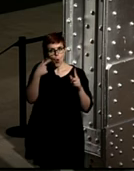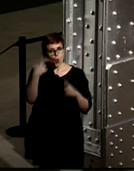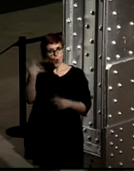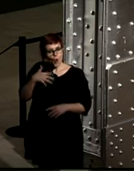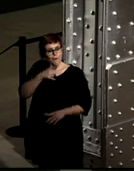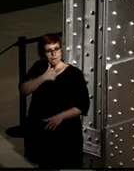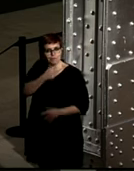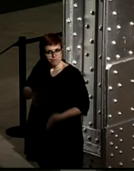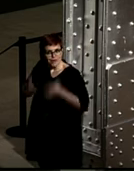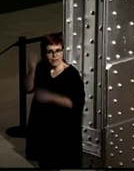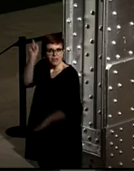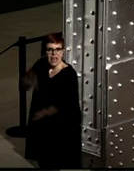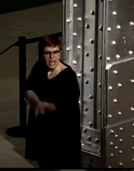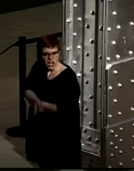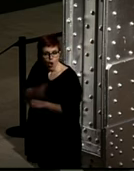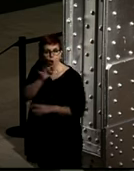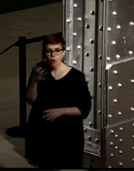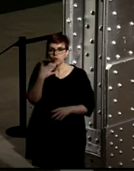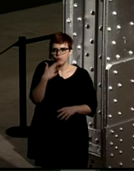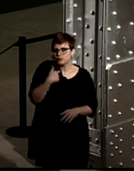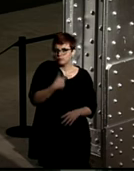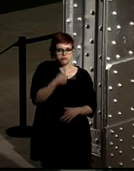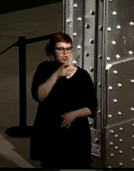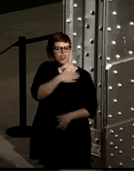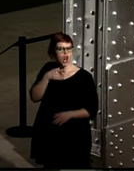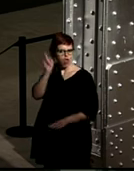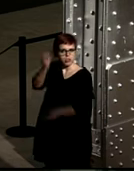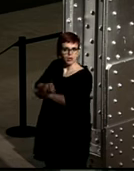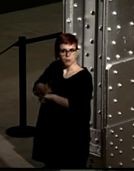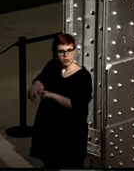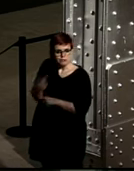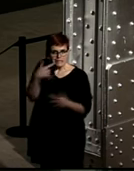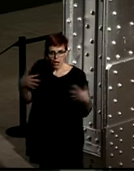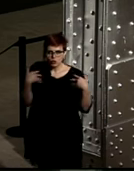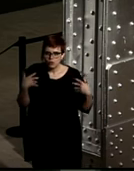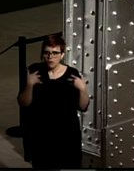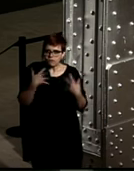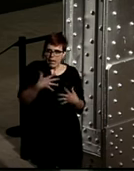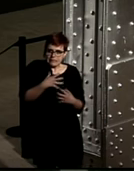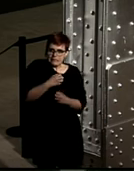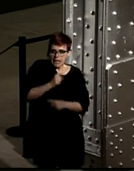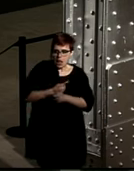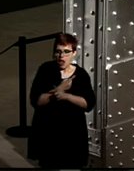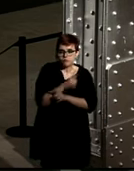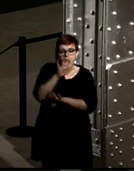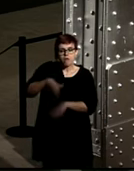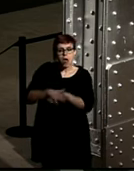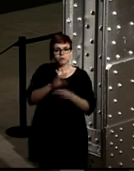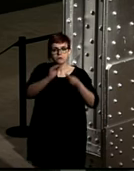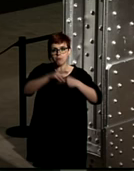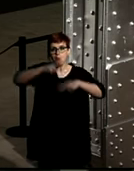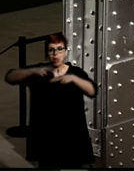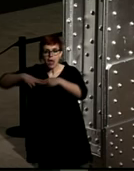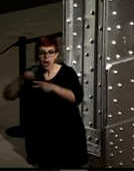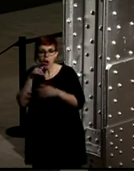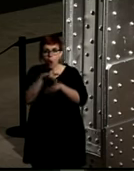dirigir y igual descubres que sufres más de la cuenta con la tensión del rodaje y demás y estás realmente cómodo en postproducción, en